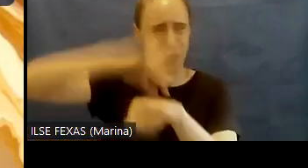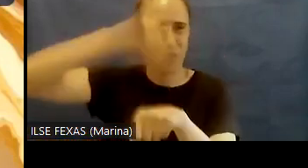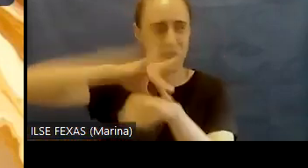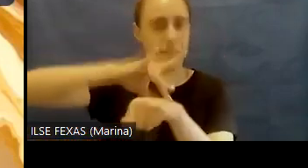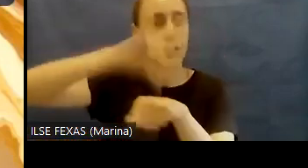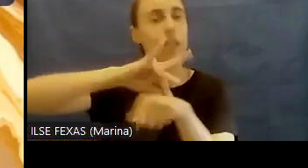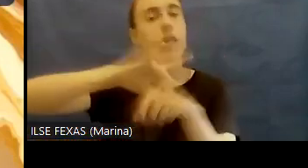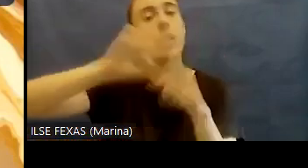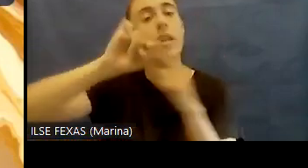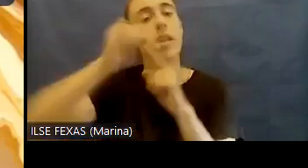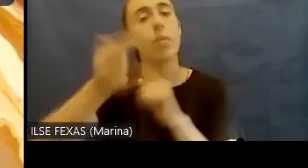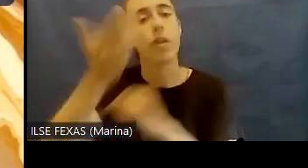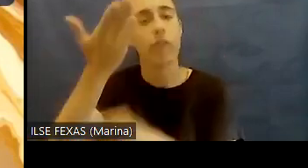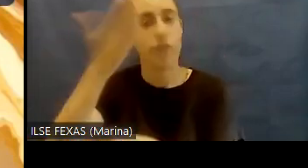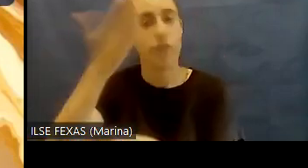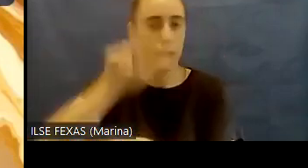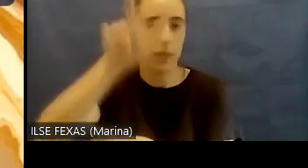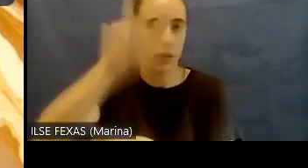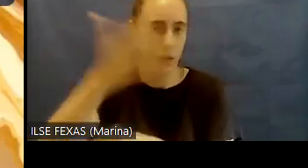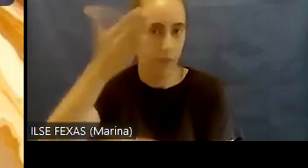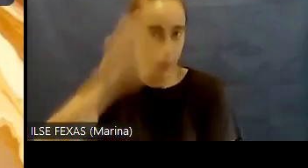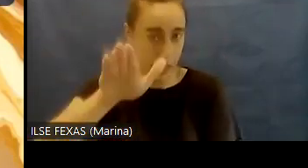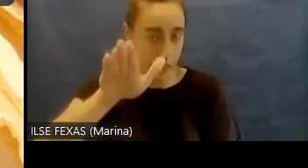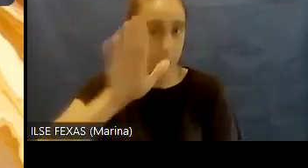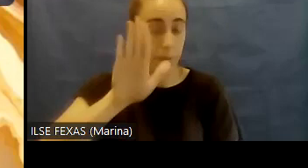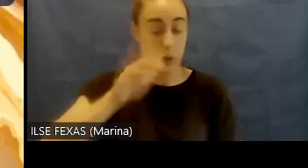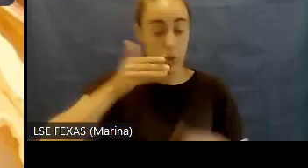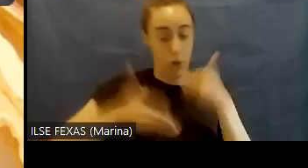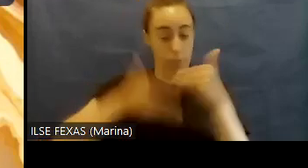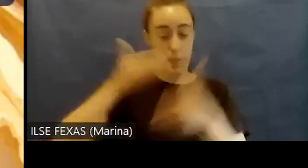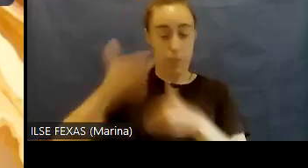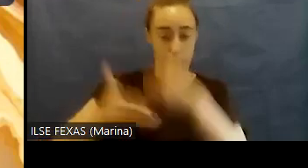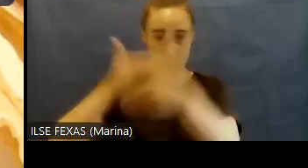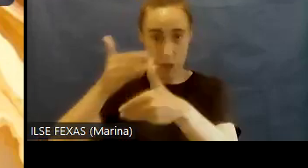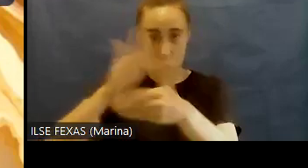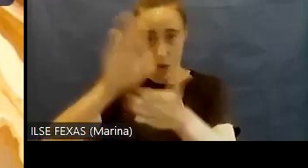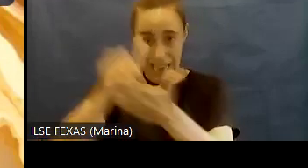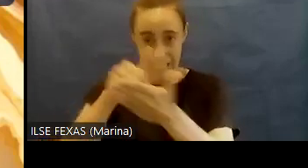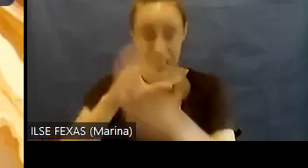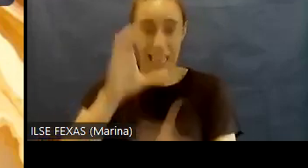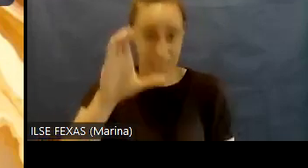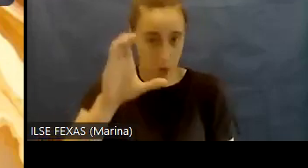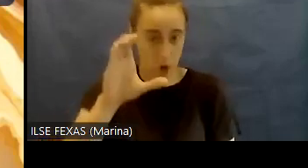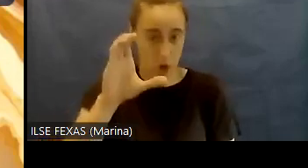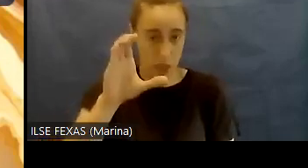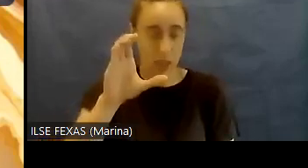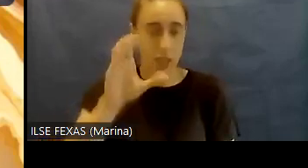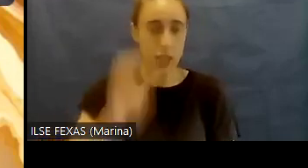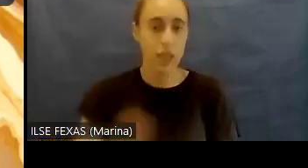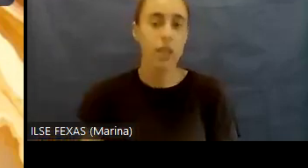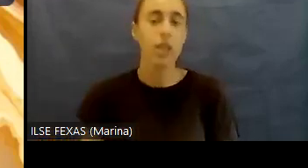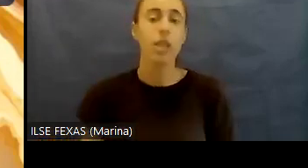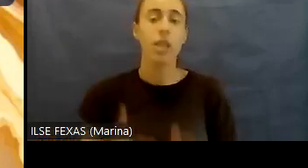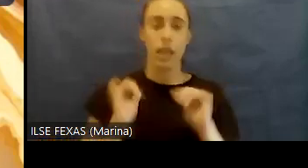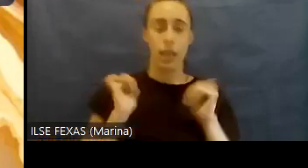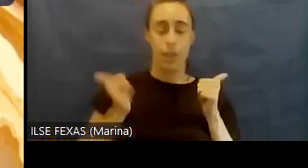al fallecimiento por parte del paciente. En la escala evolutiva, hasta llegar a la cirrosis, tendríamos desde